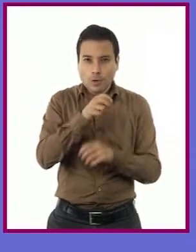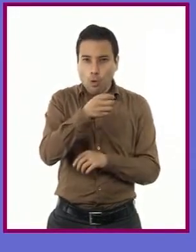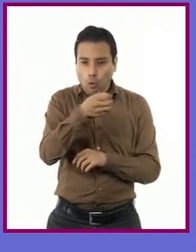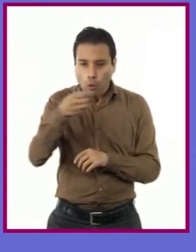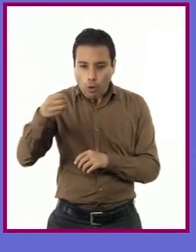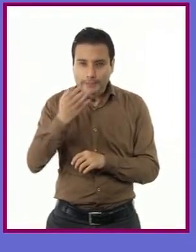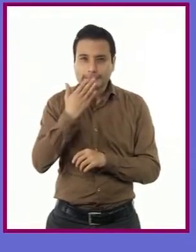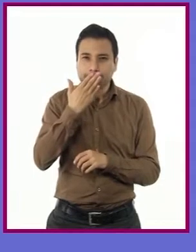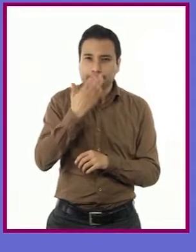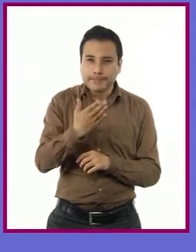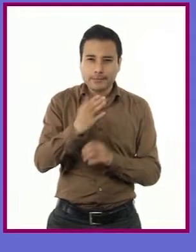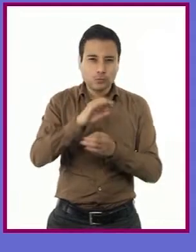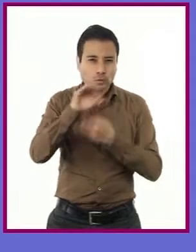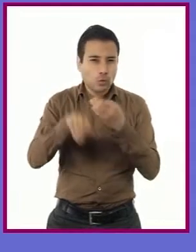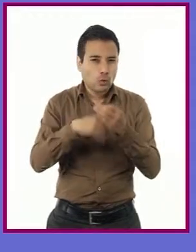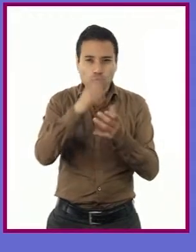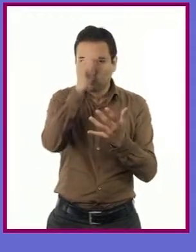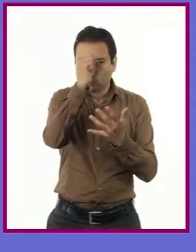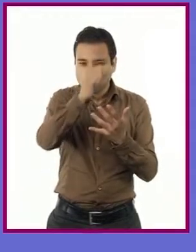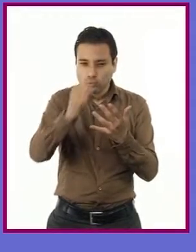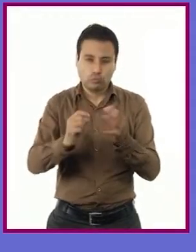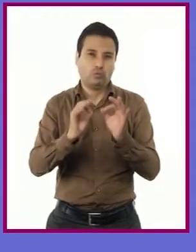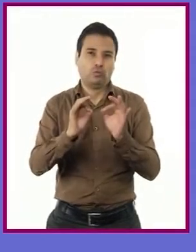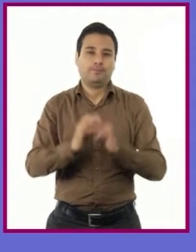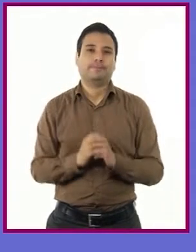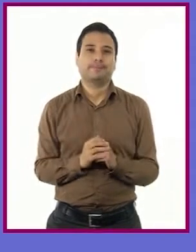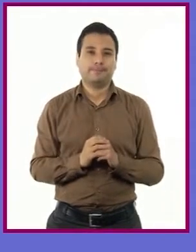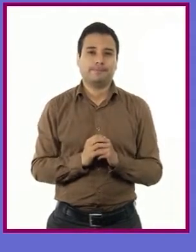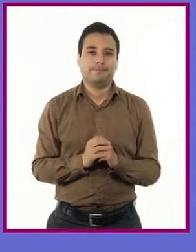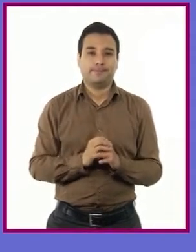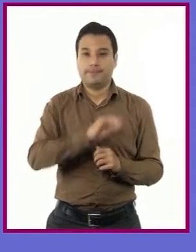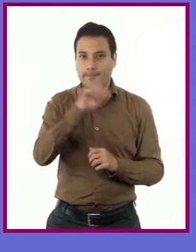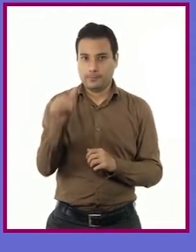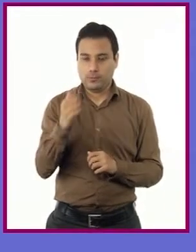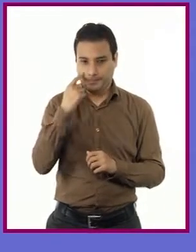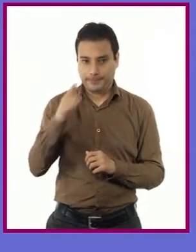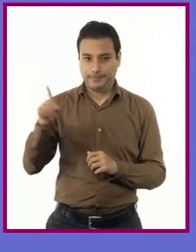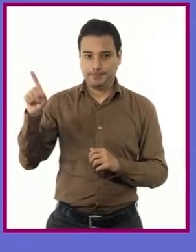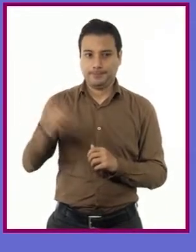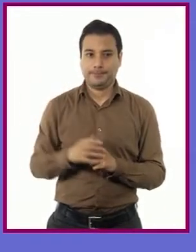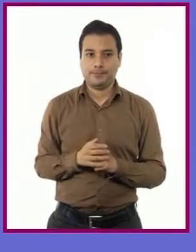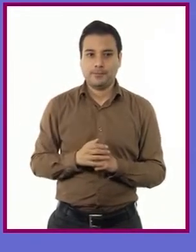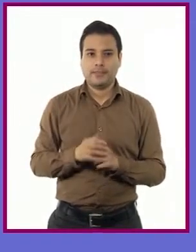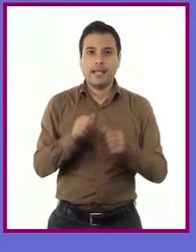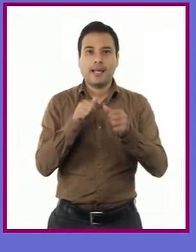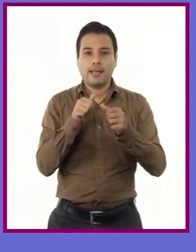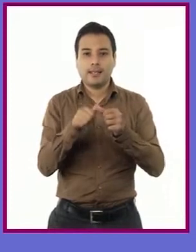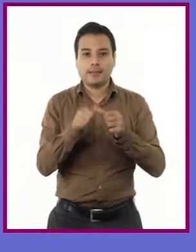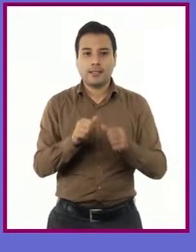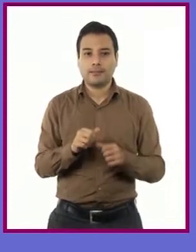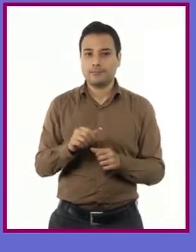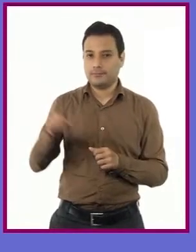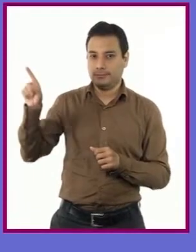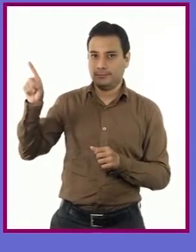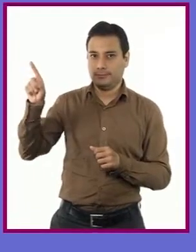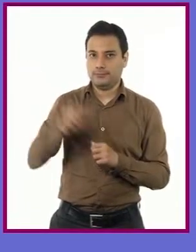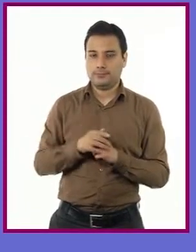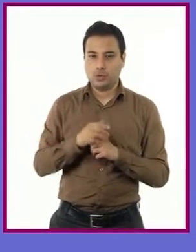marcas gráficas. Edición. Elige la fuente Times New Roman, tamaño 11 y